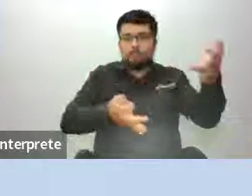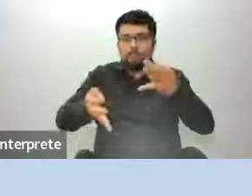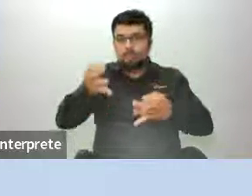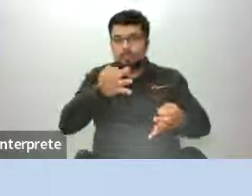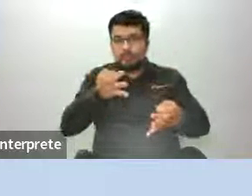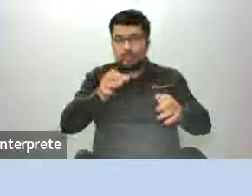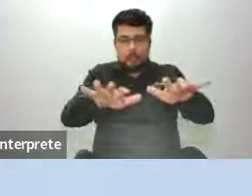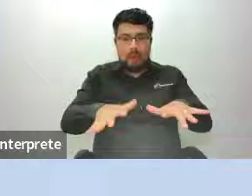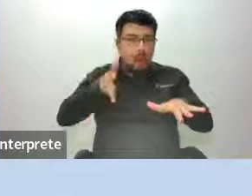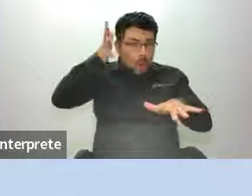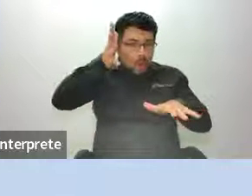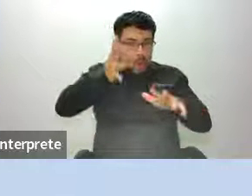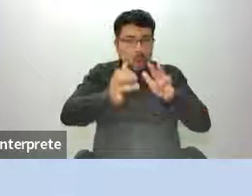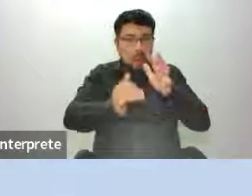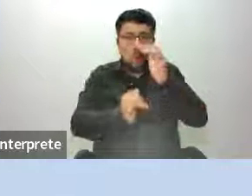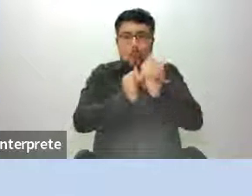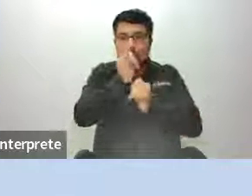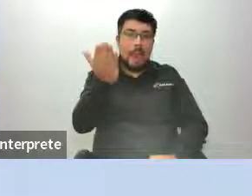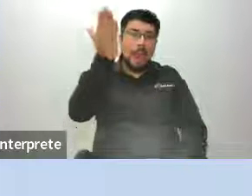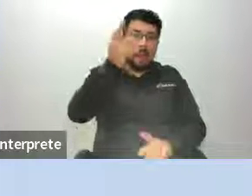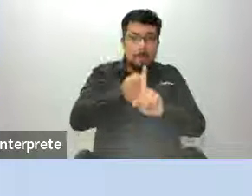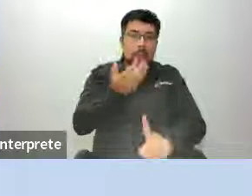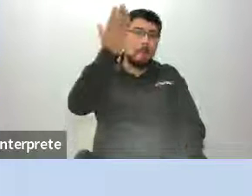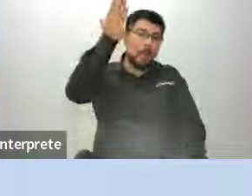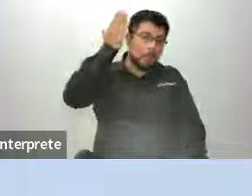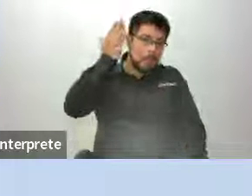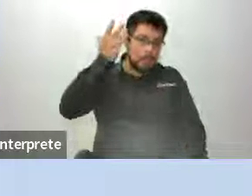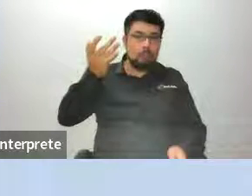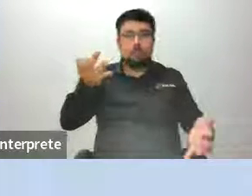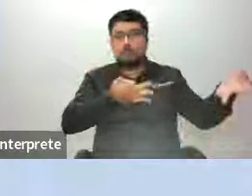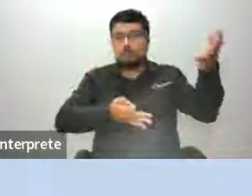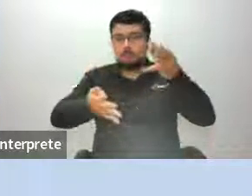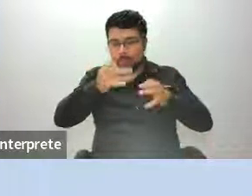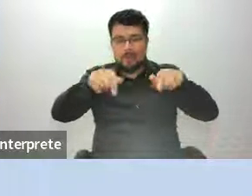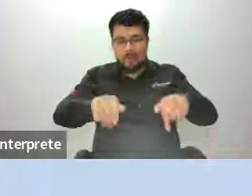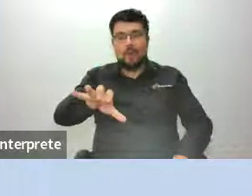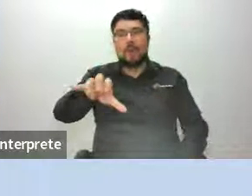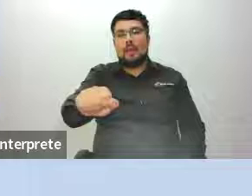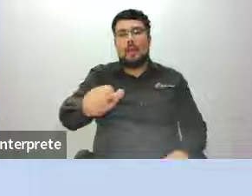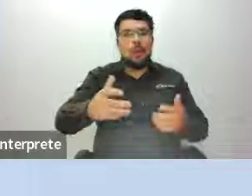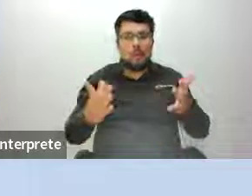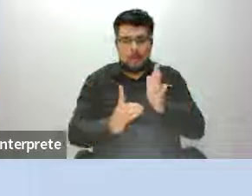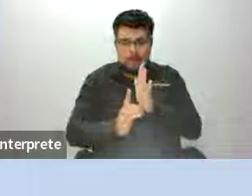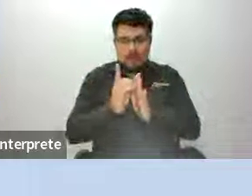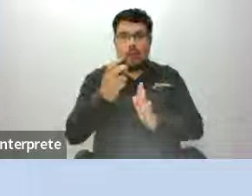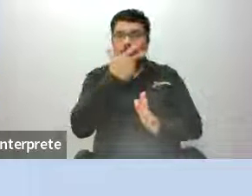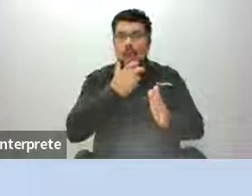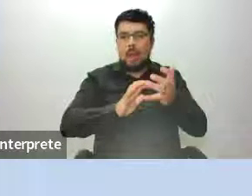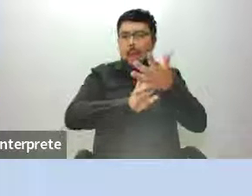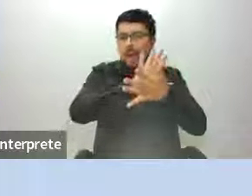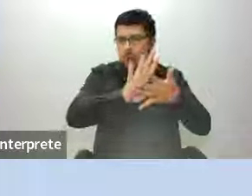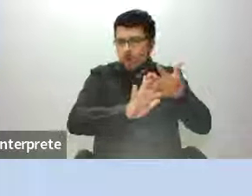mes pasado. El cómo desarrollar el lenguaje, cómo desarrollar la lengua de señas, entonces cómo hacerlo, pero antes del cómo